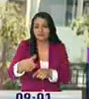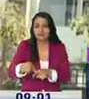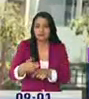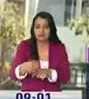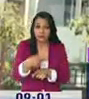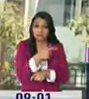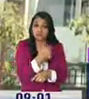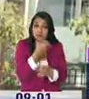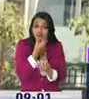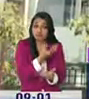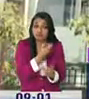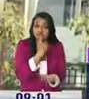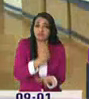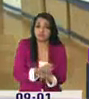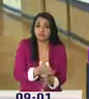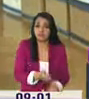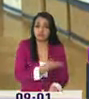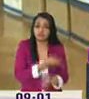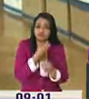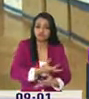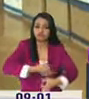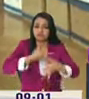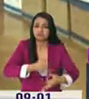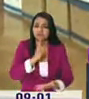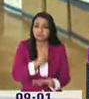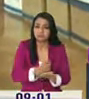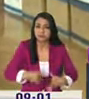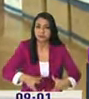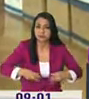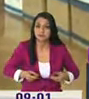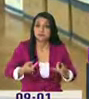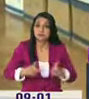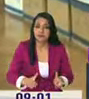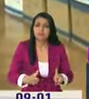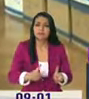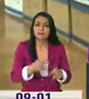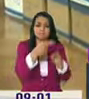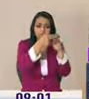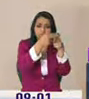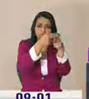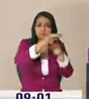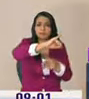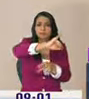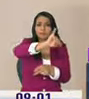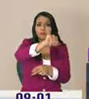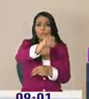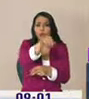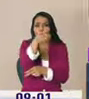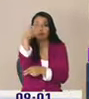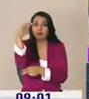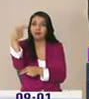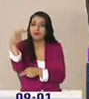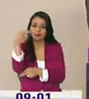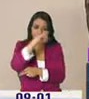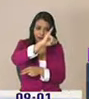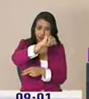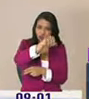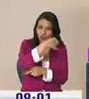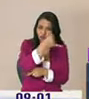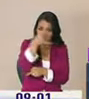la Fiscalía General del Estado. Mencionó además que las iniciales JG, que corresponderían al